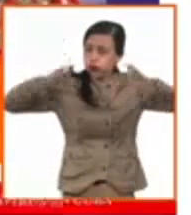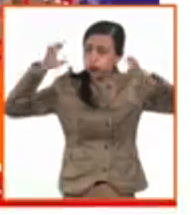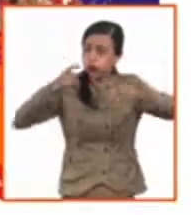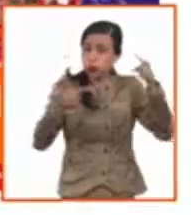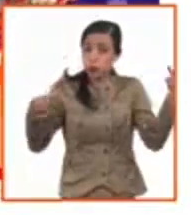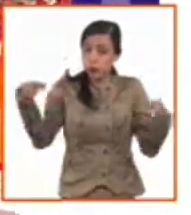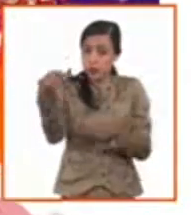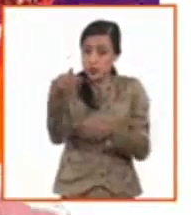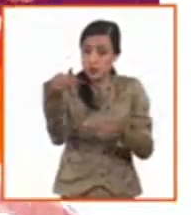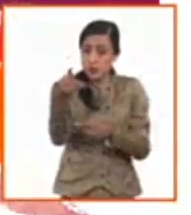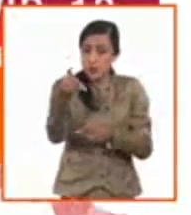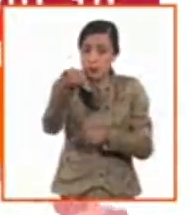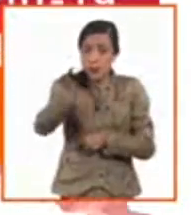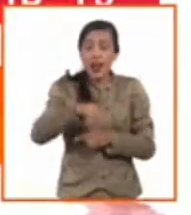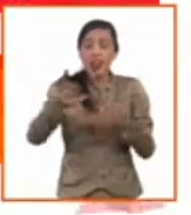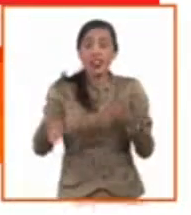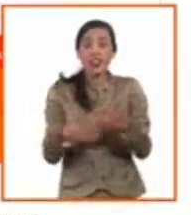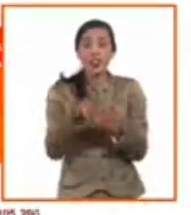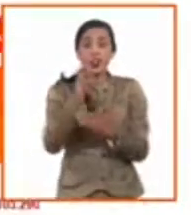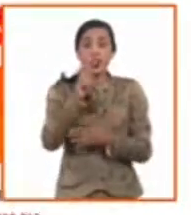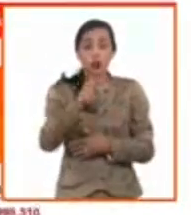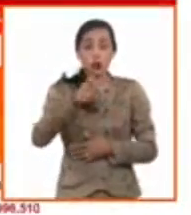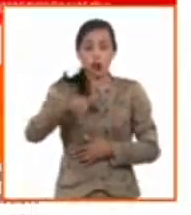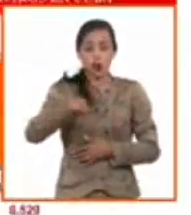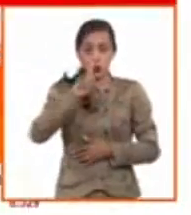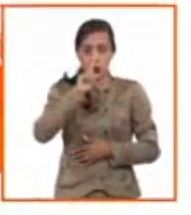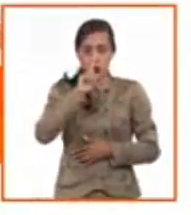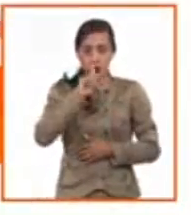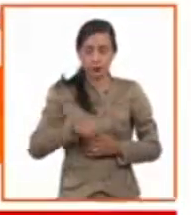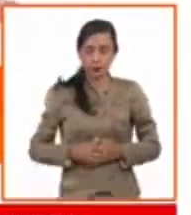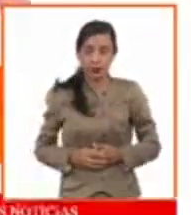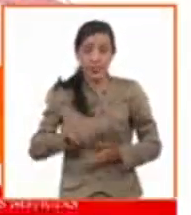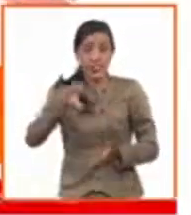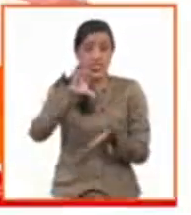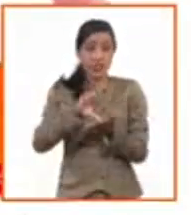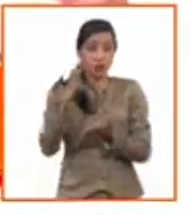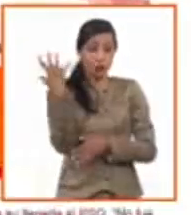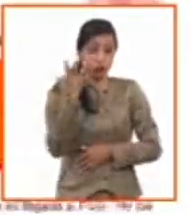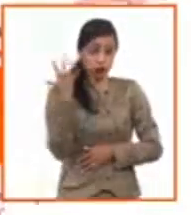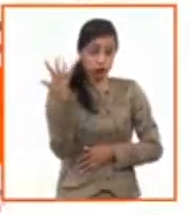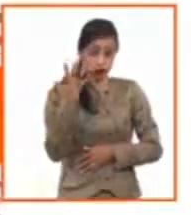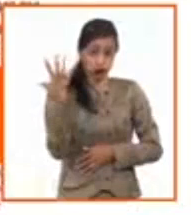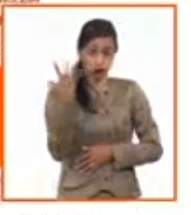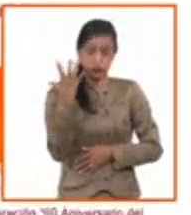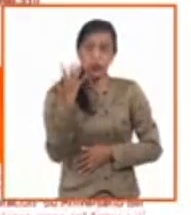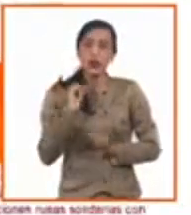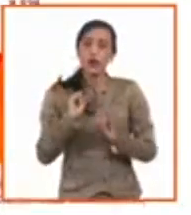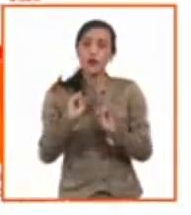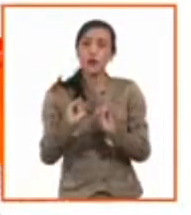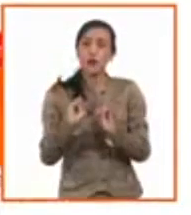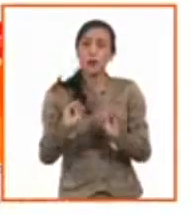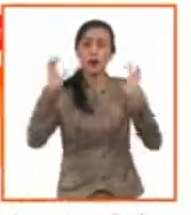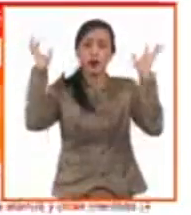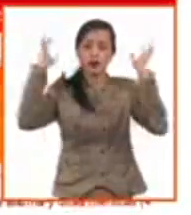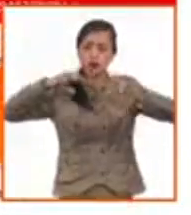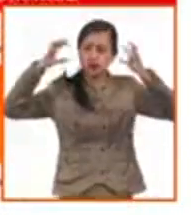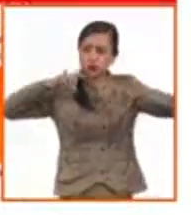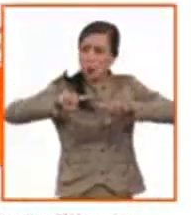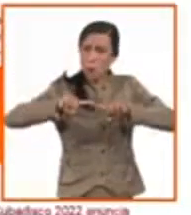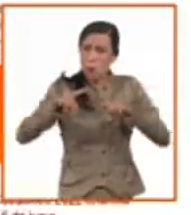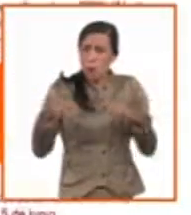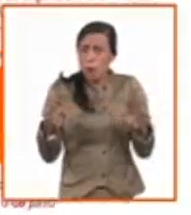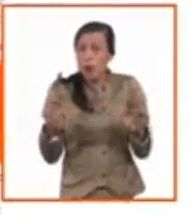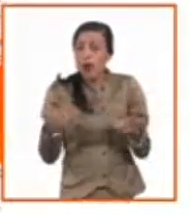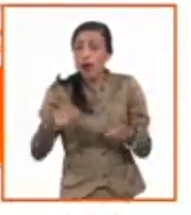intensas principalmente a partir del día 2 de junio según el centro de pronósticos de meteorología estas precipitaciones estarán